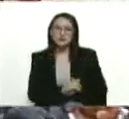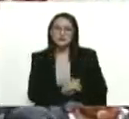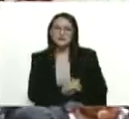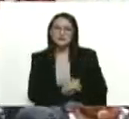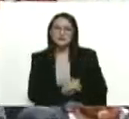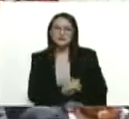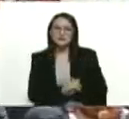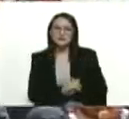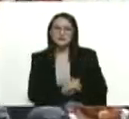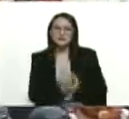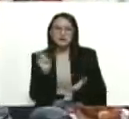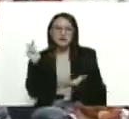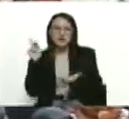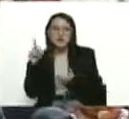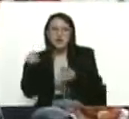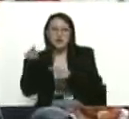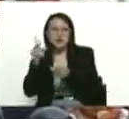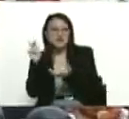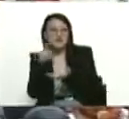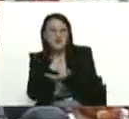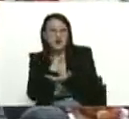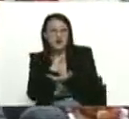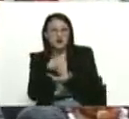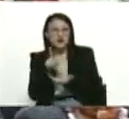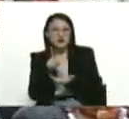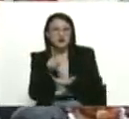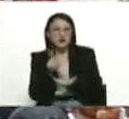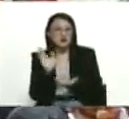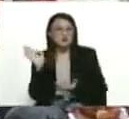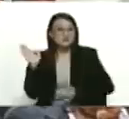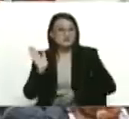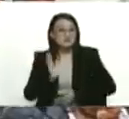Entonces cuando ellos vienen por ahí, y además llegan, ¿no?